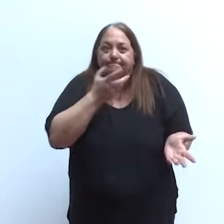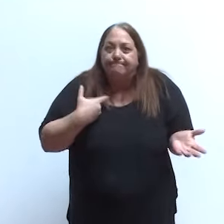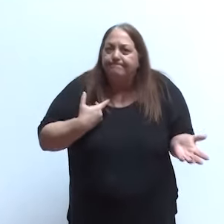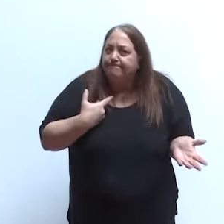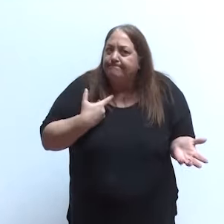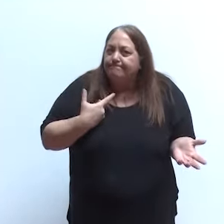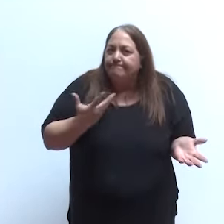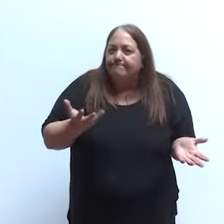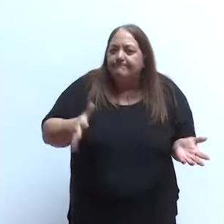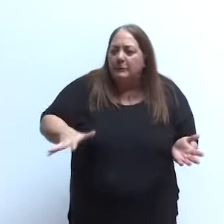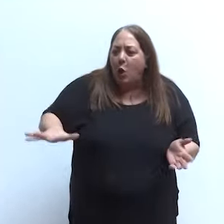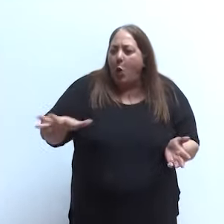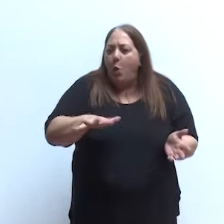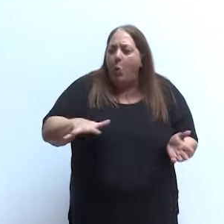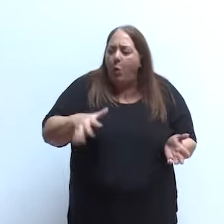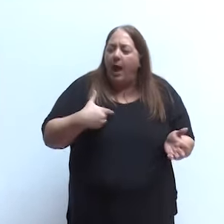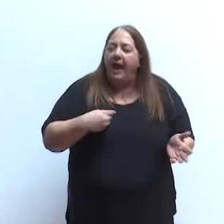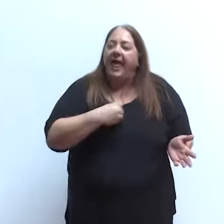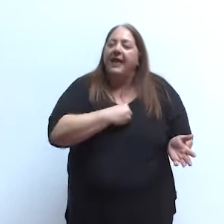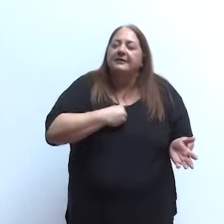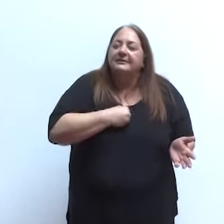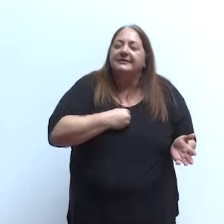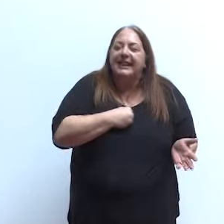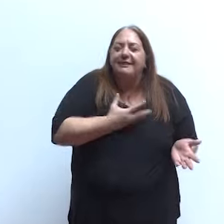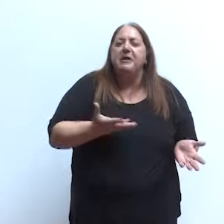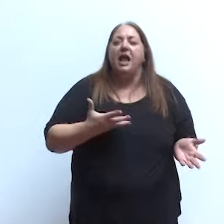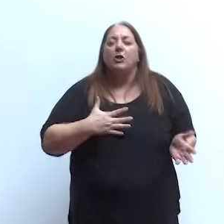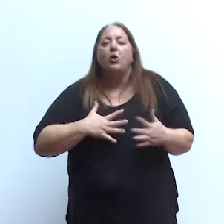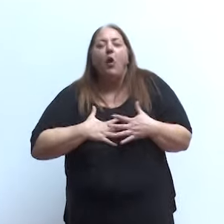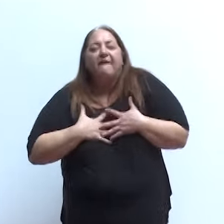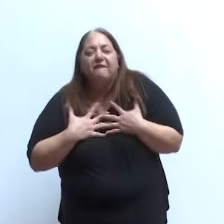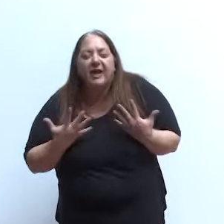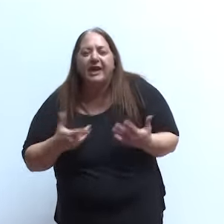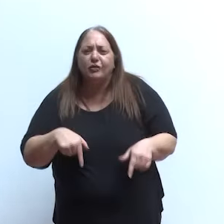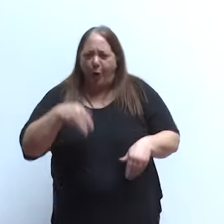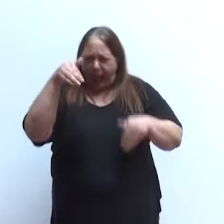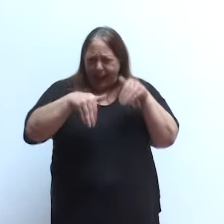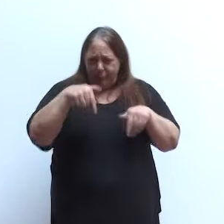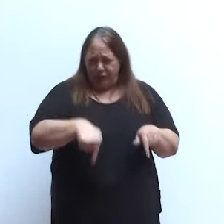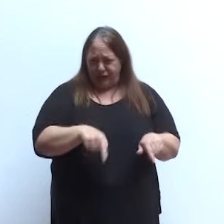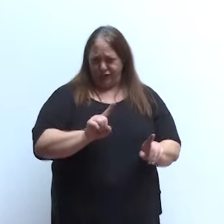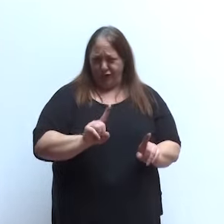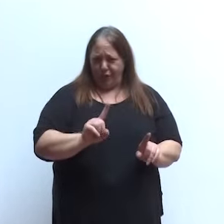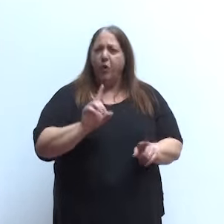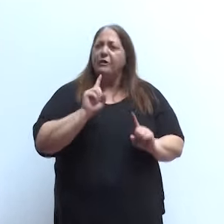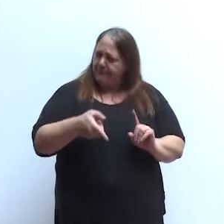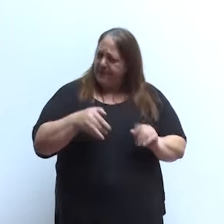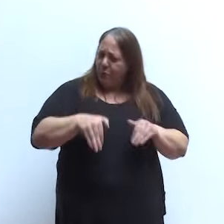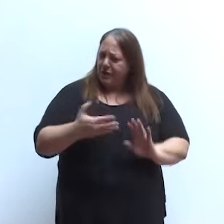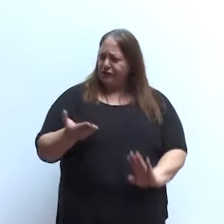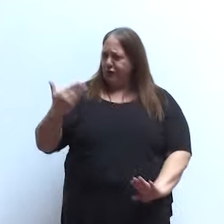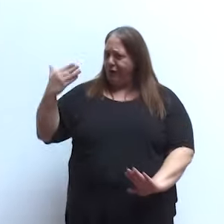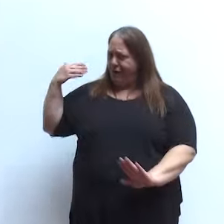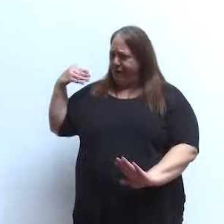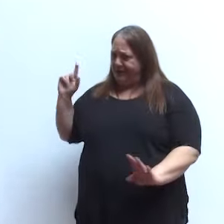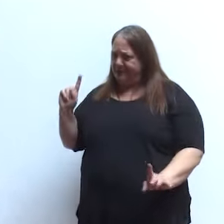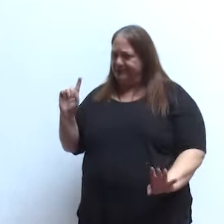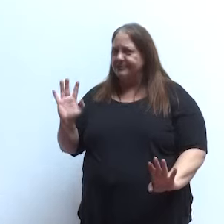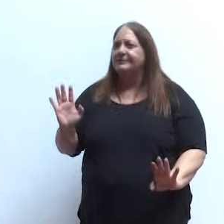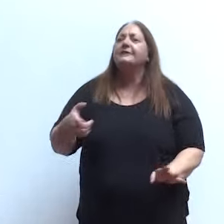el lugar que tuvieron los afectos también no solamente en estas elecciones sino en en los periodos anteriores también no me parece que Miley